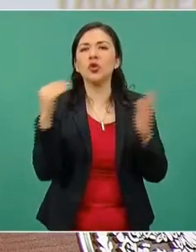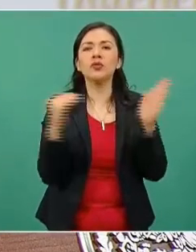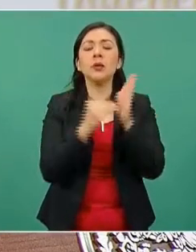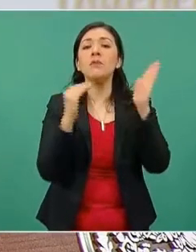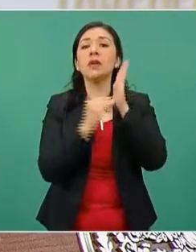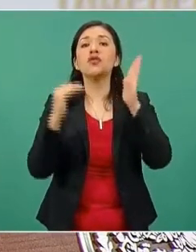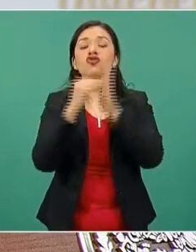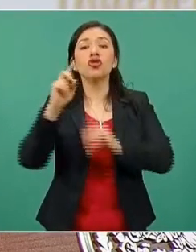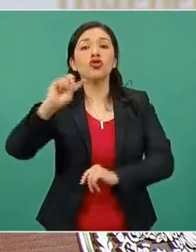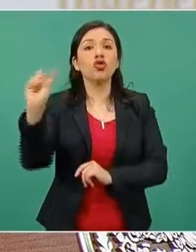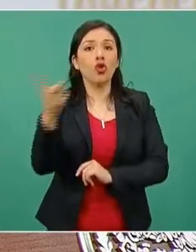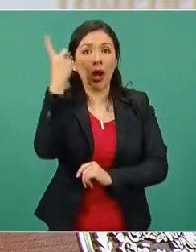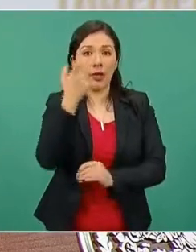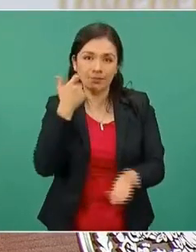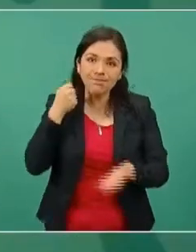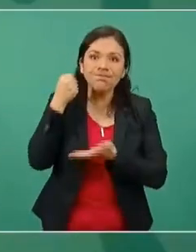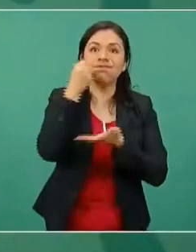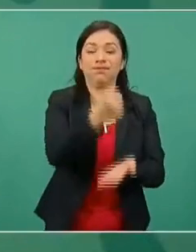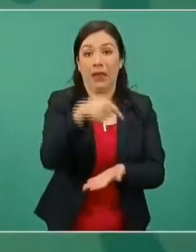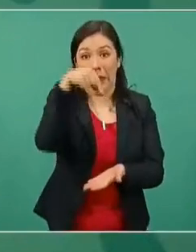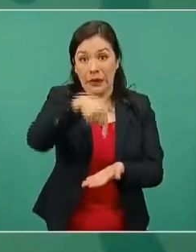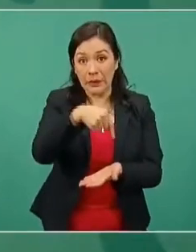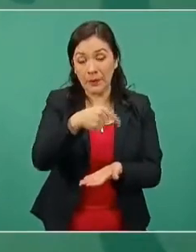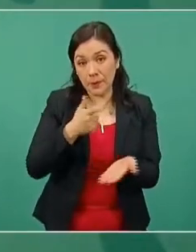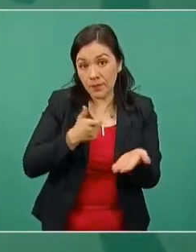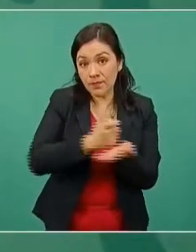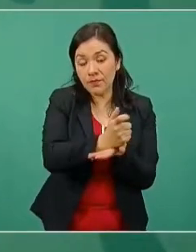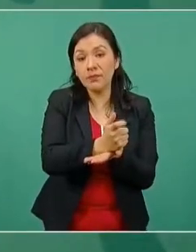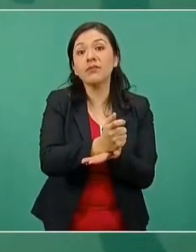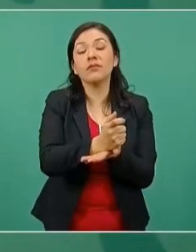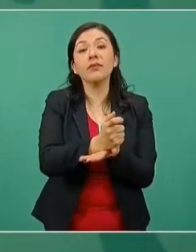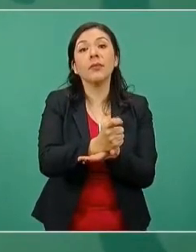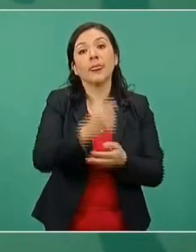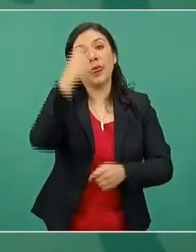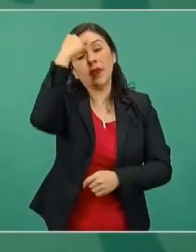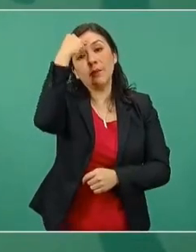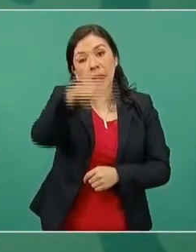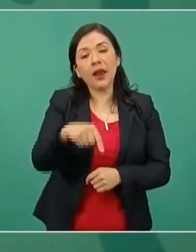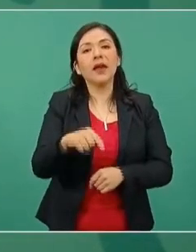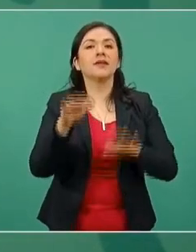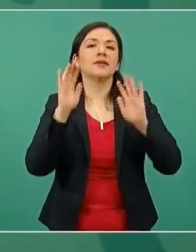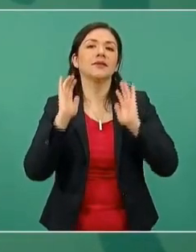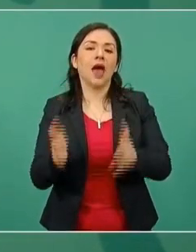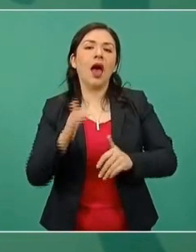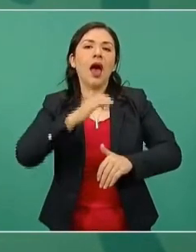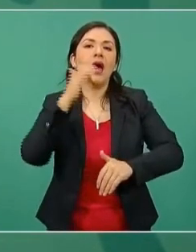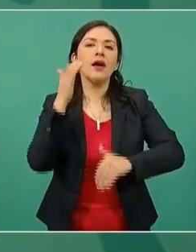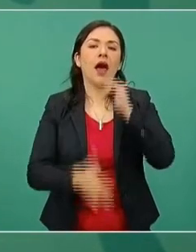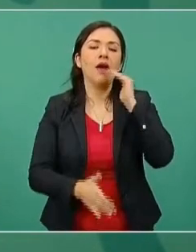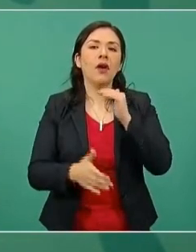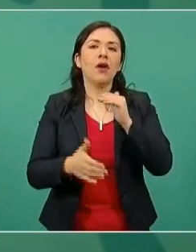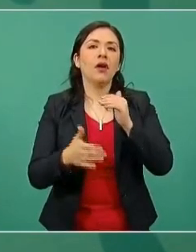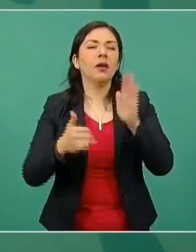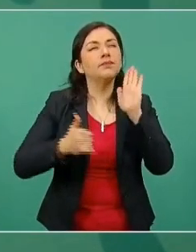de dólares también, esa inversión, para